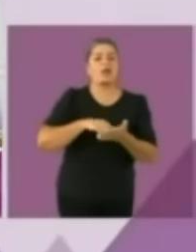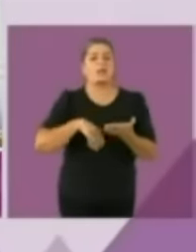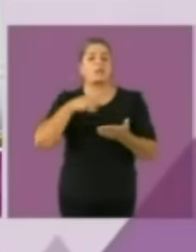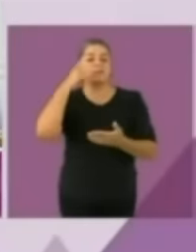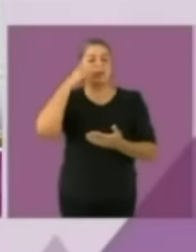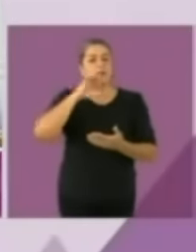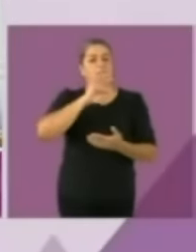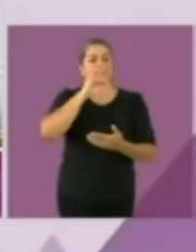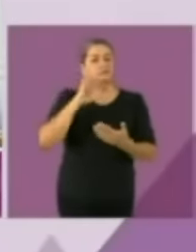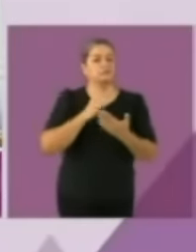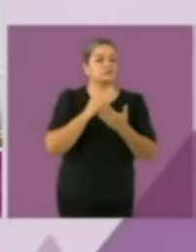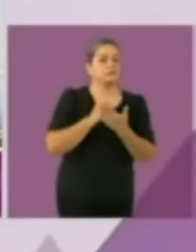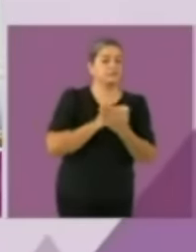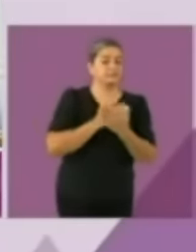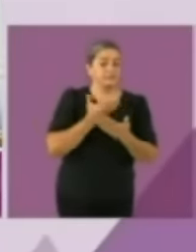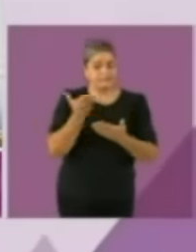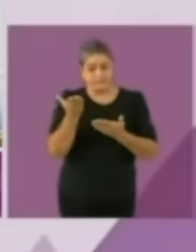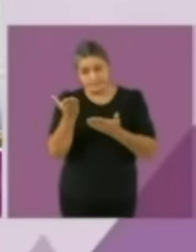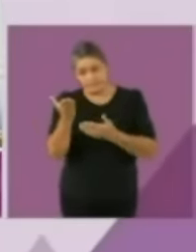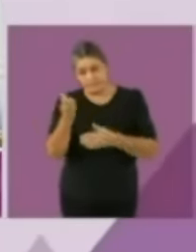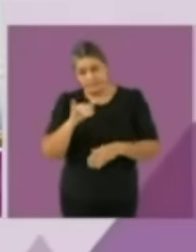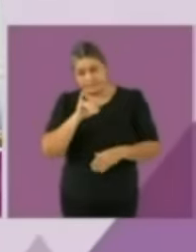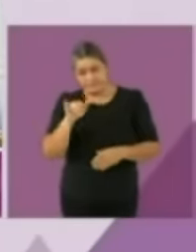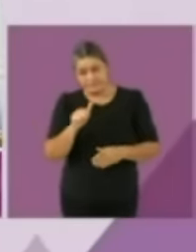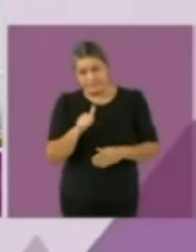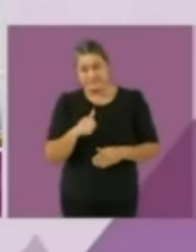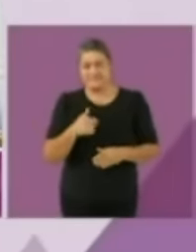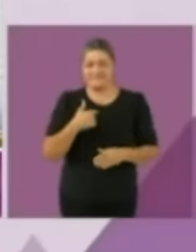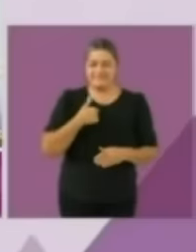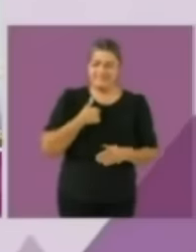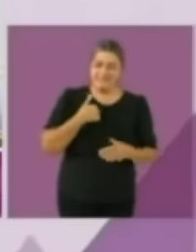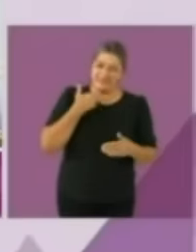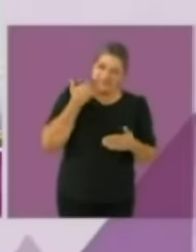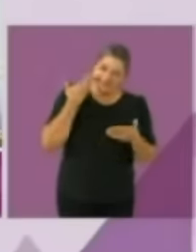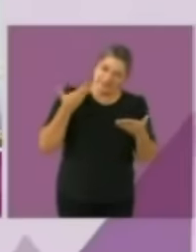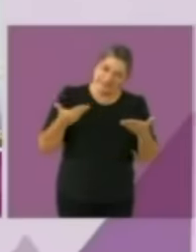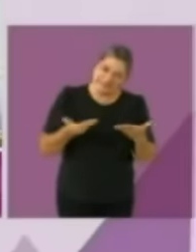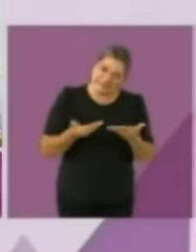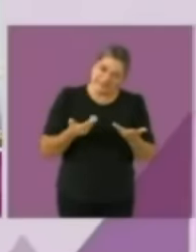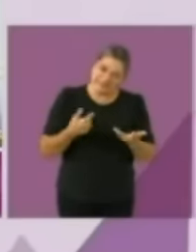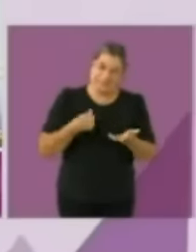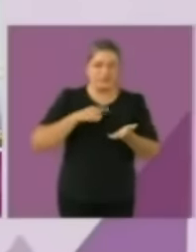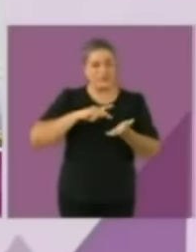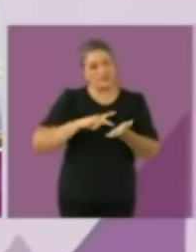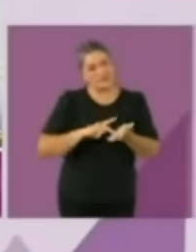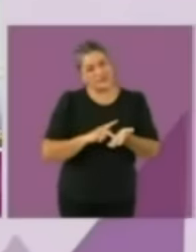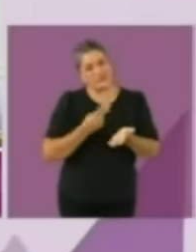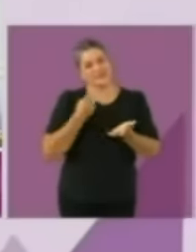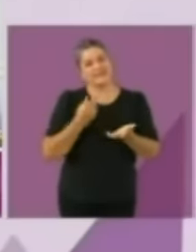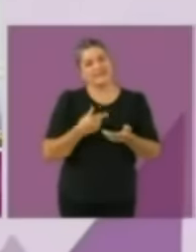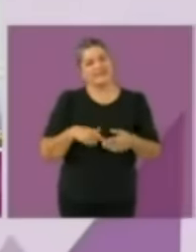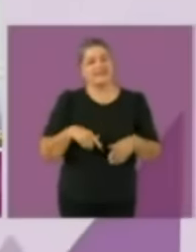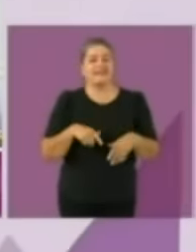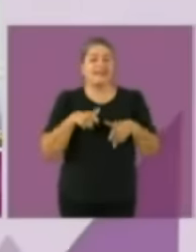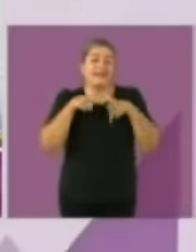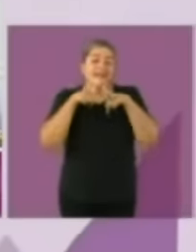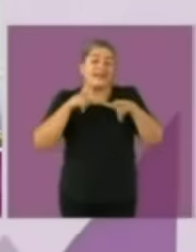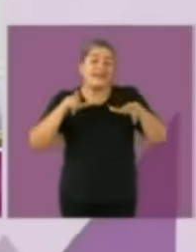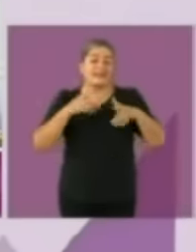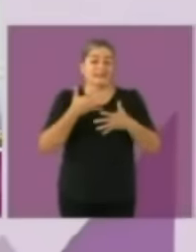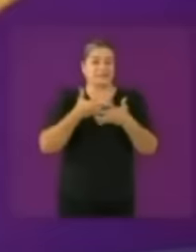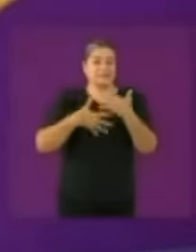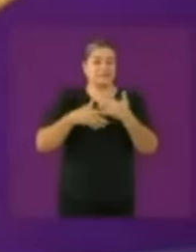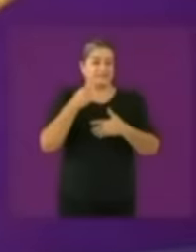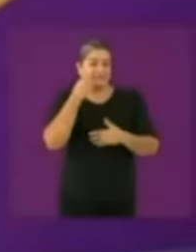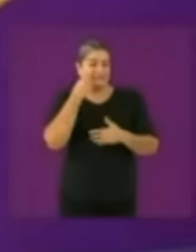trata de una disputa entre dos proyectos. El proyecto de izquierda, que está detrás de